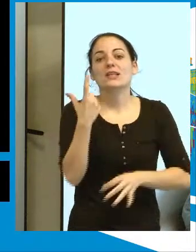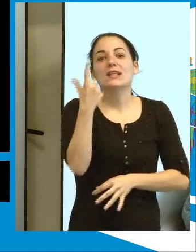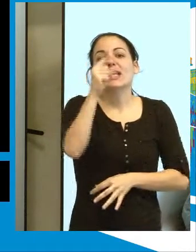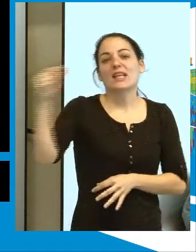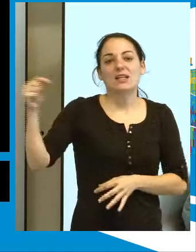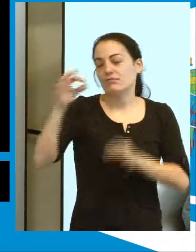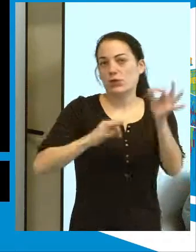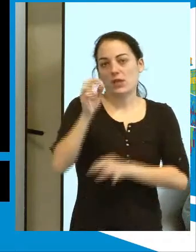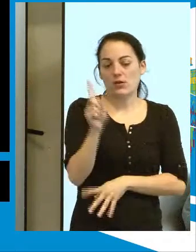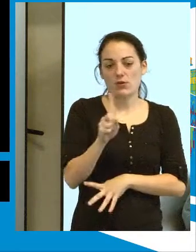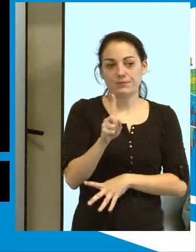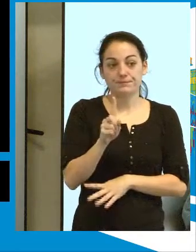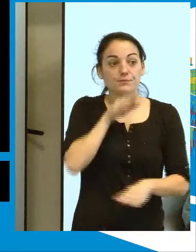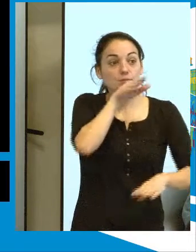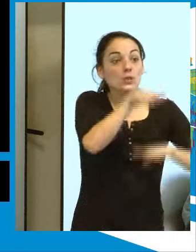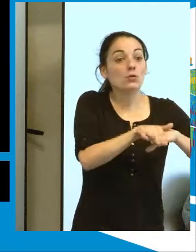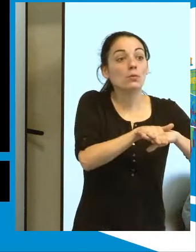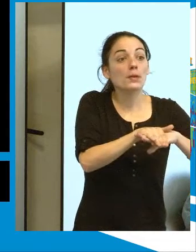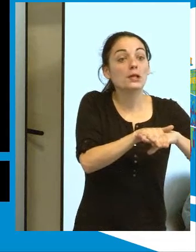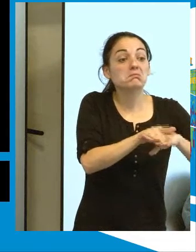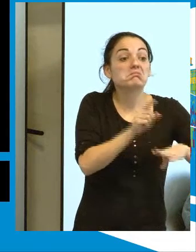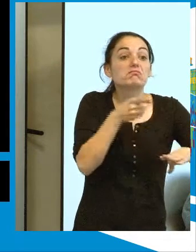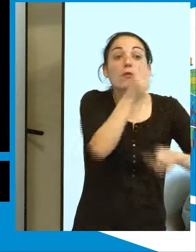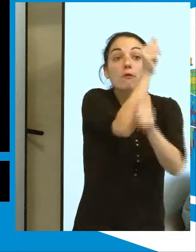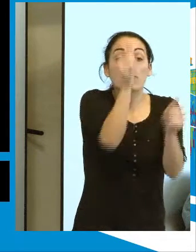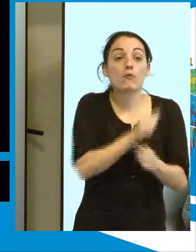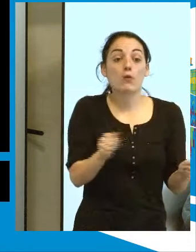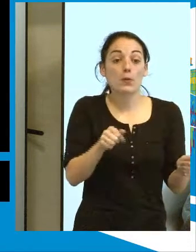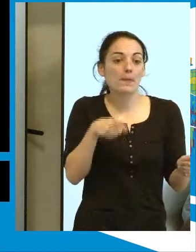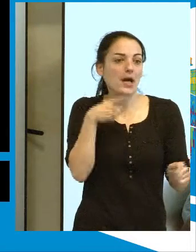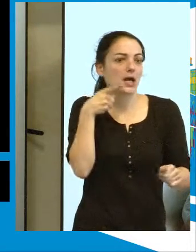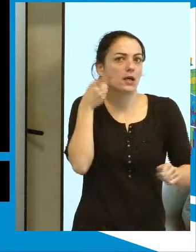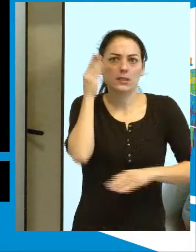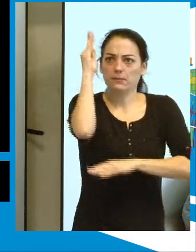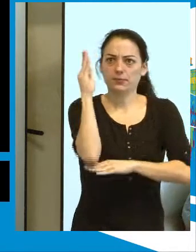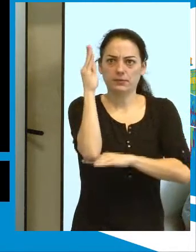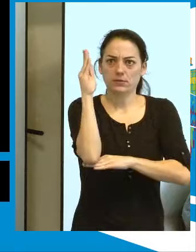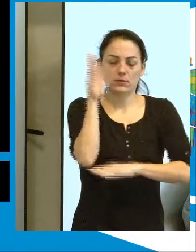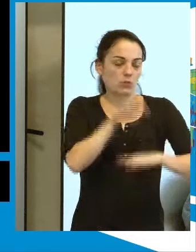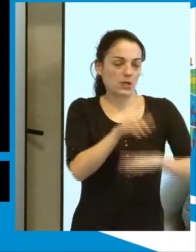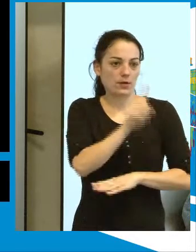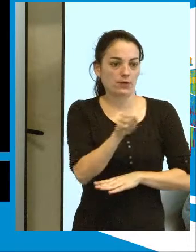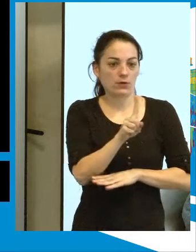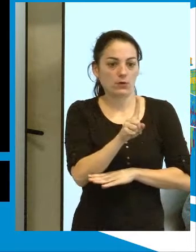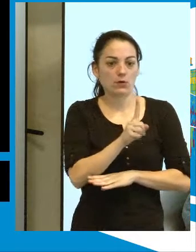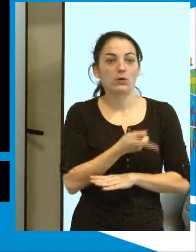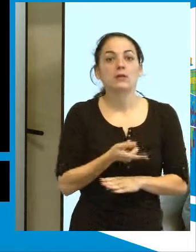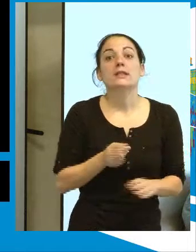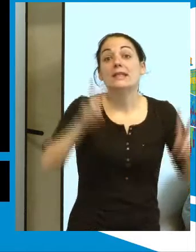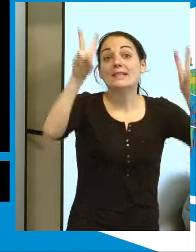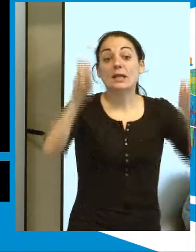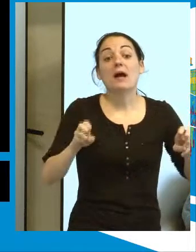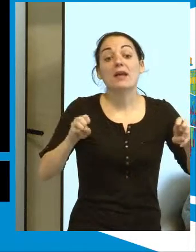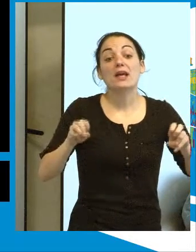feo, pero no cumplen, digamos, de manera estricta, por decirlo de alguna manera, todo el tema del estándar,